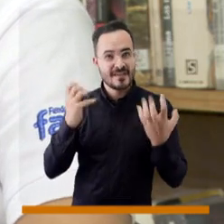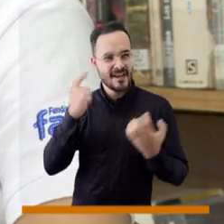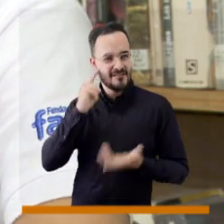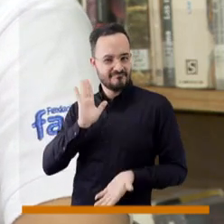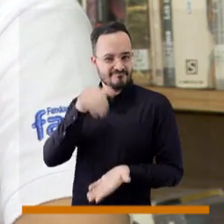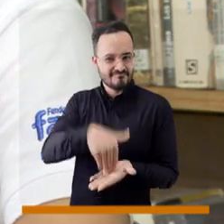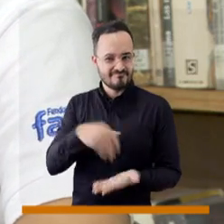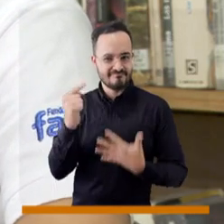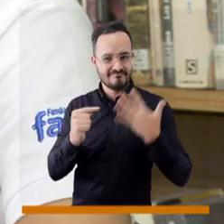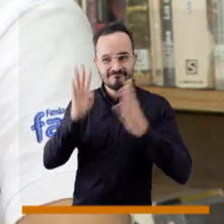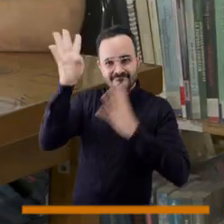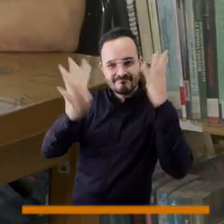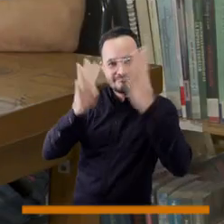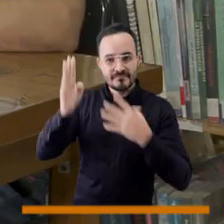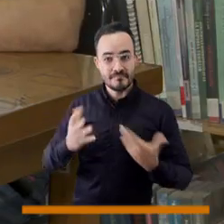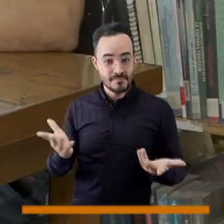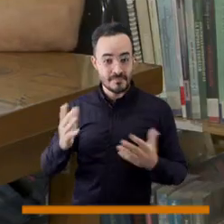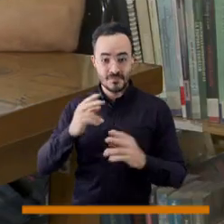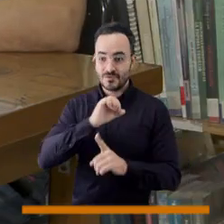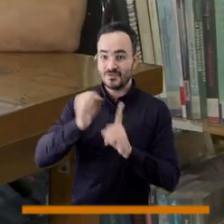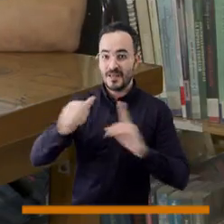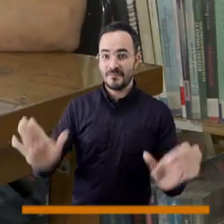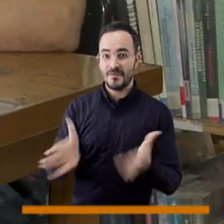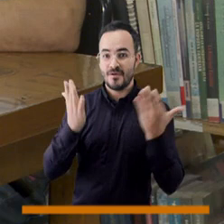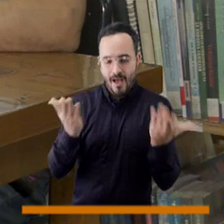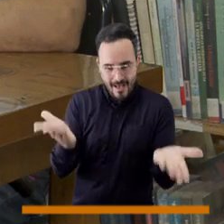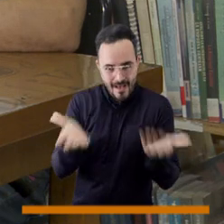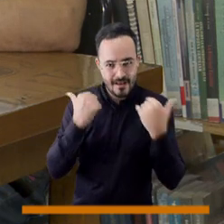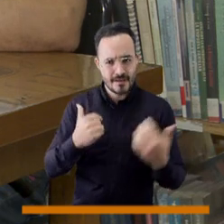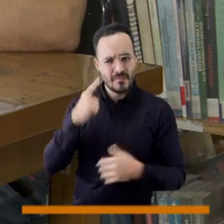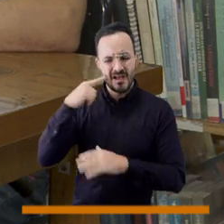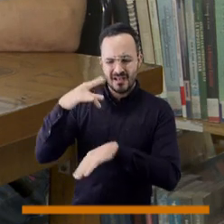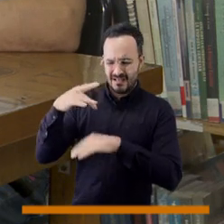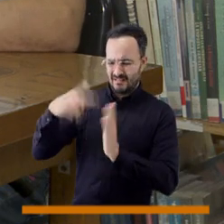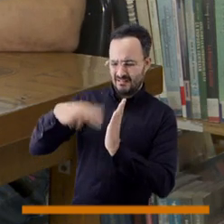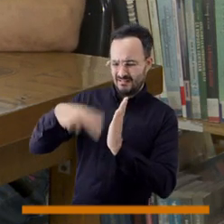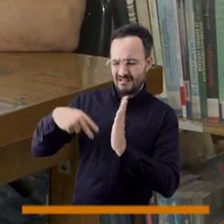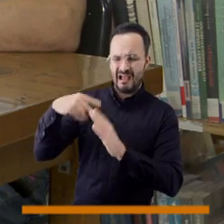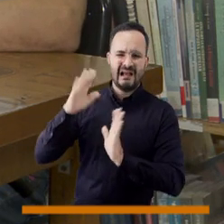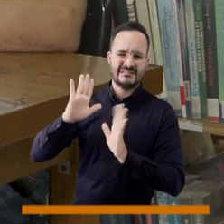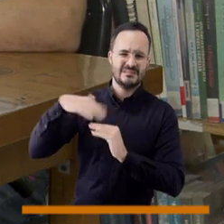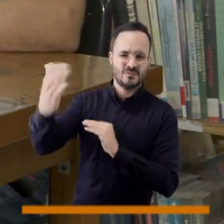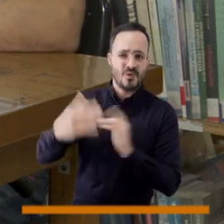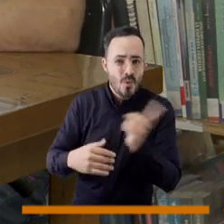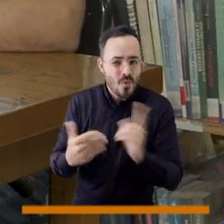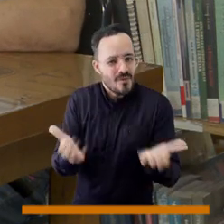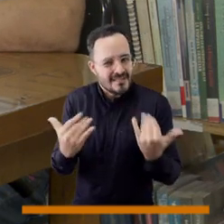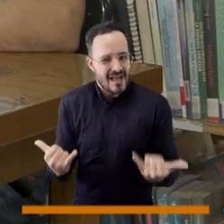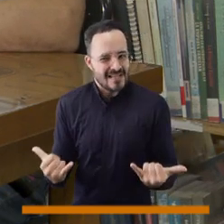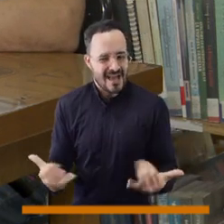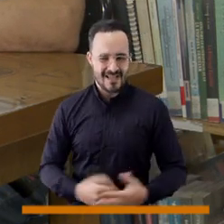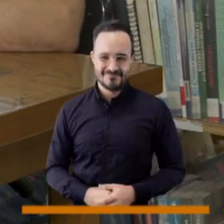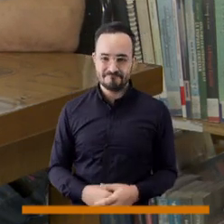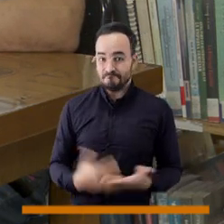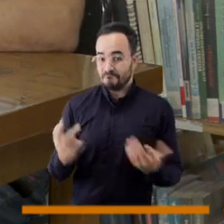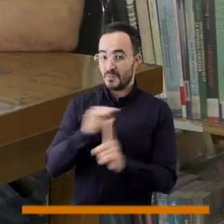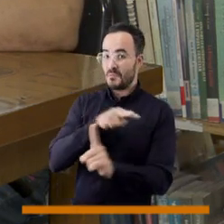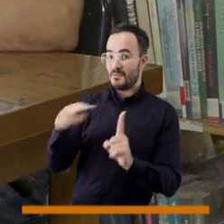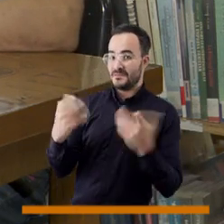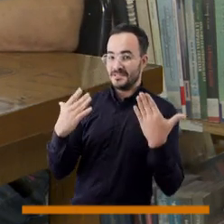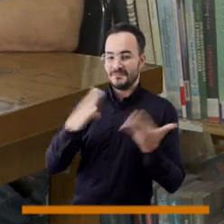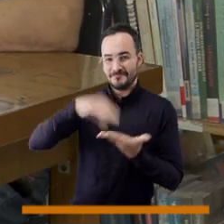día. Bienvenidos siempre. Ciudadanos críticos y creativos para una mejor sociedad. Nunca es tarde para iniciar